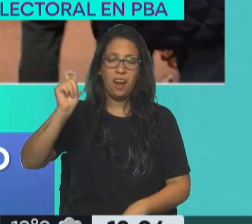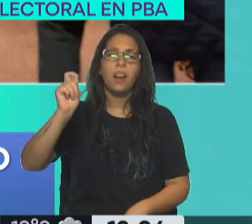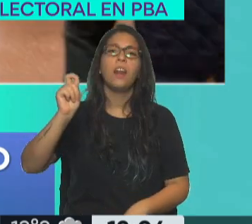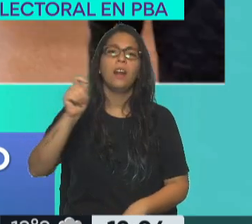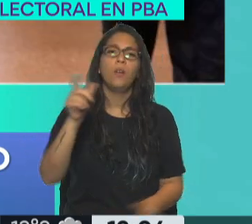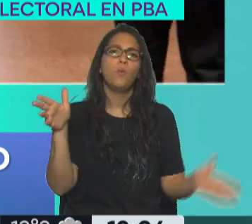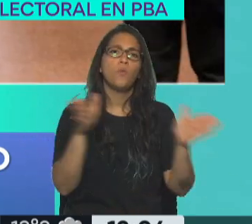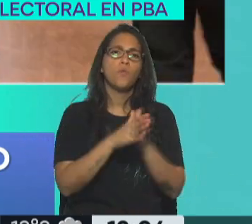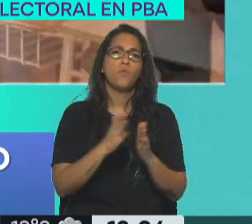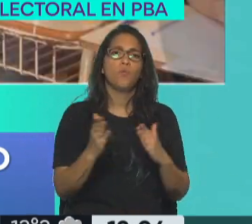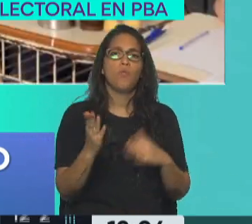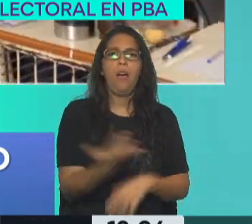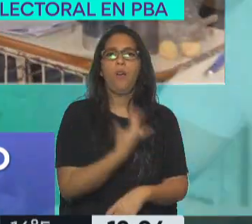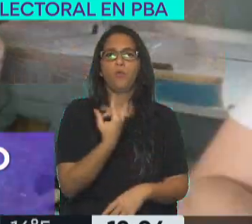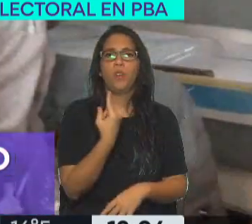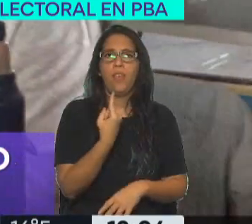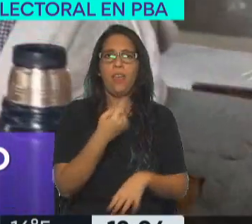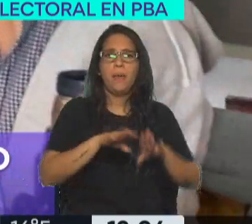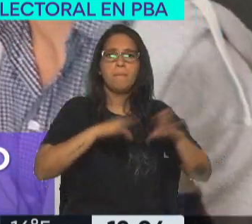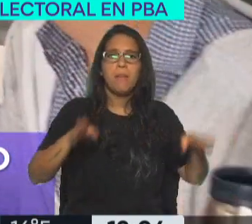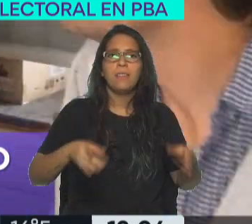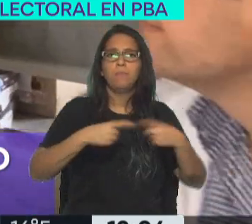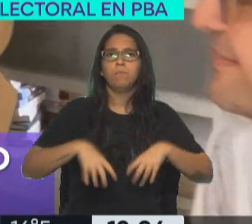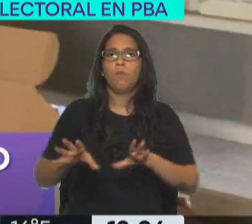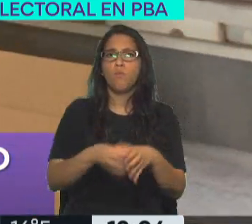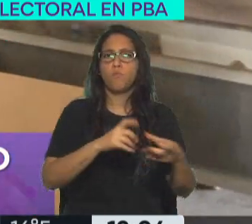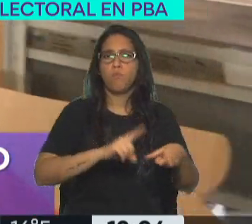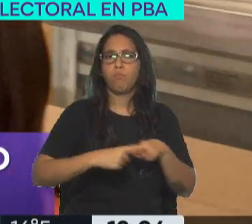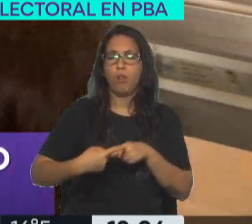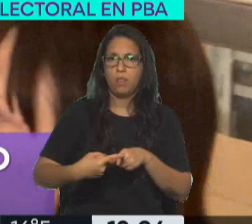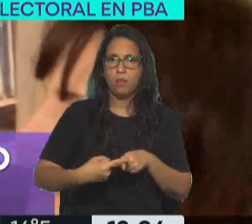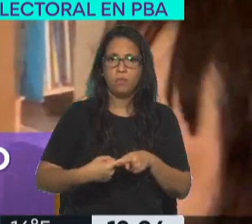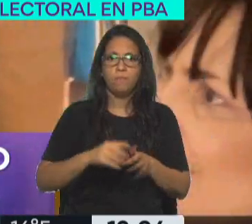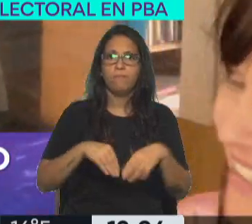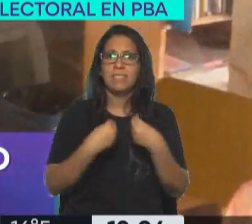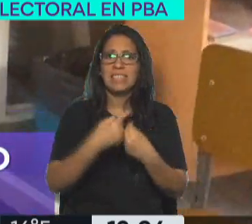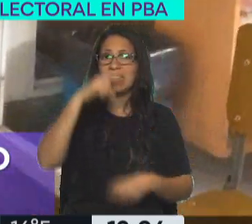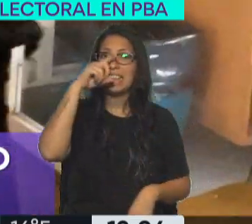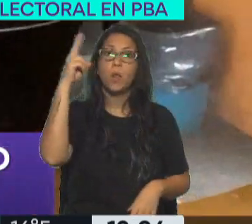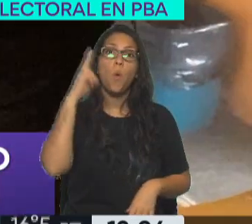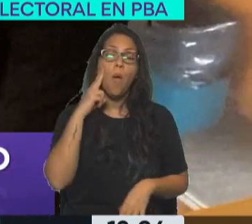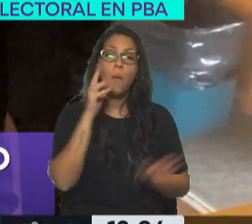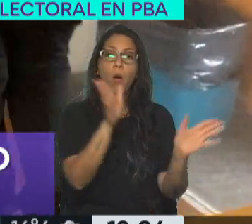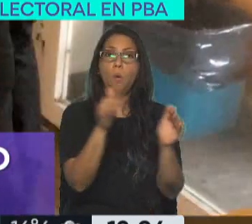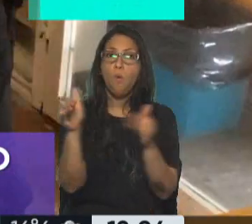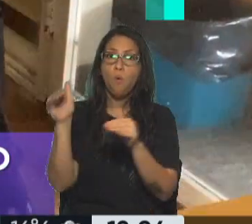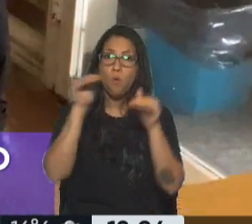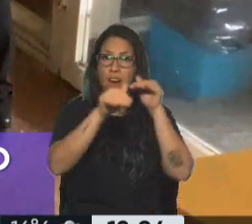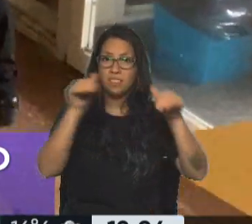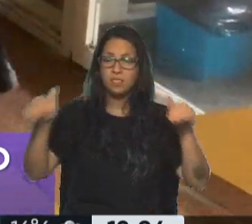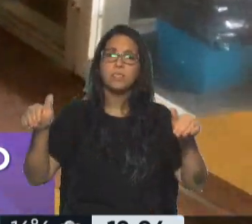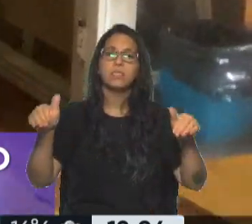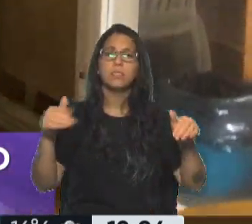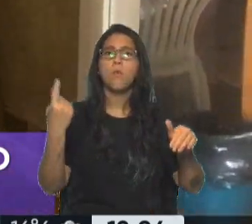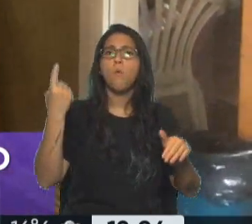junto con todas las autoridades y los apoderados de los partidos. Y son 79 urnas que una de las fuerzas políticas pidió